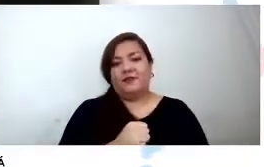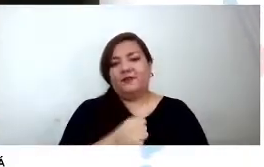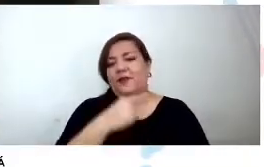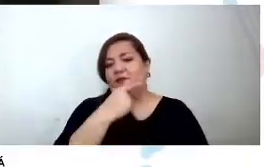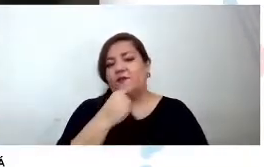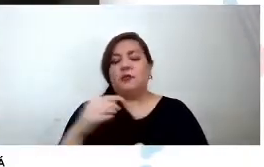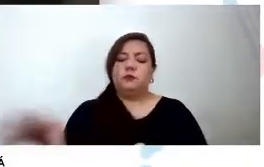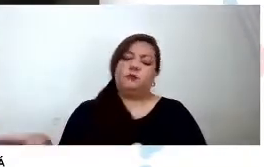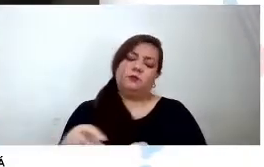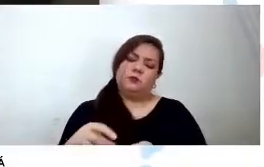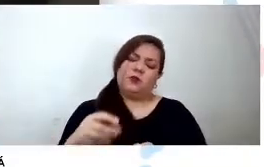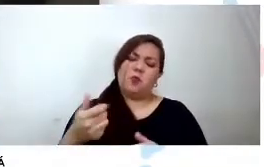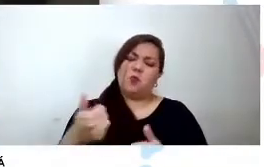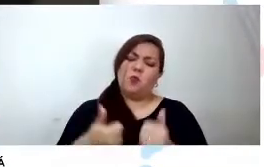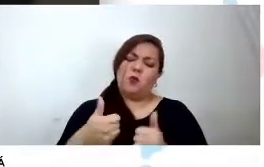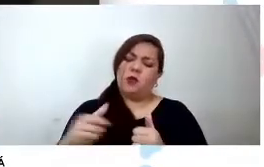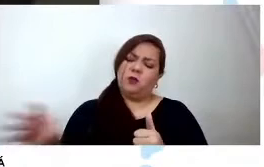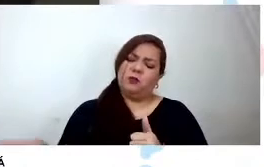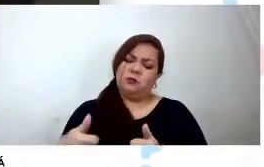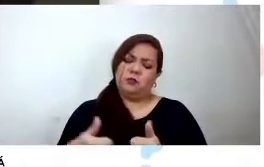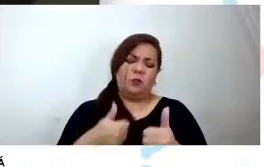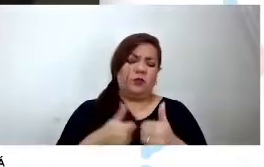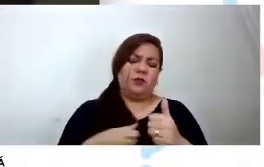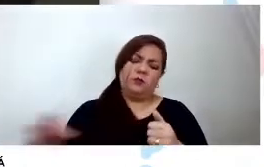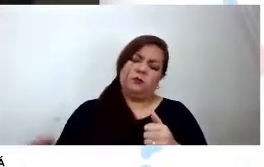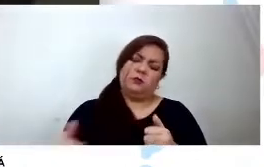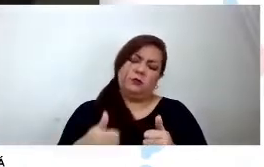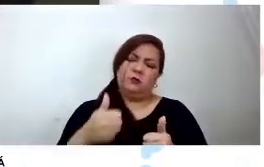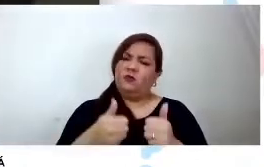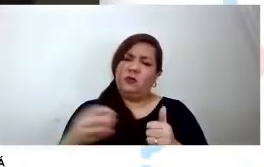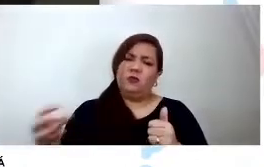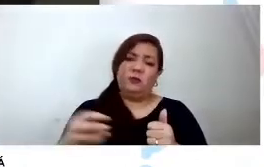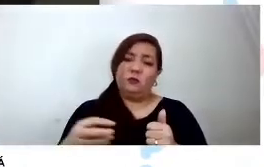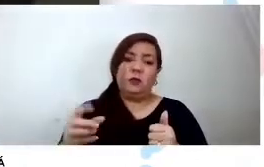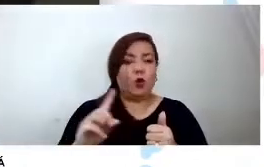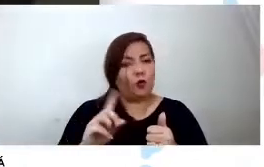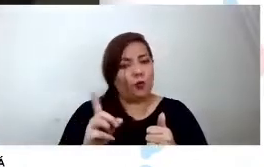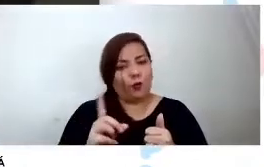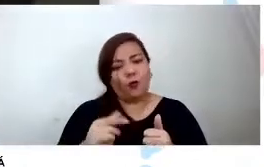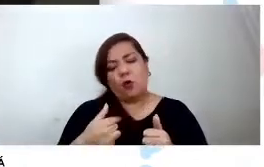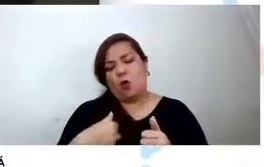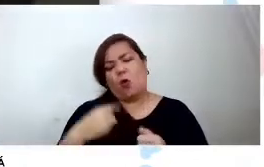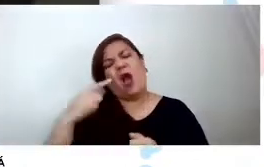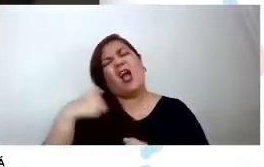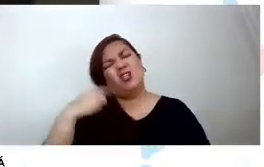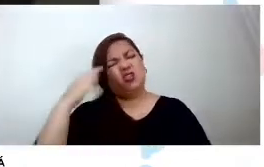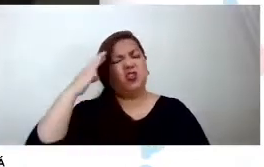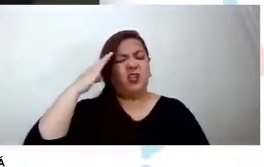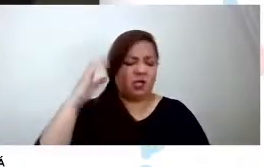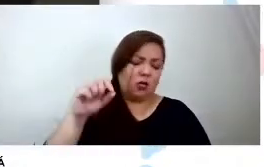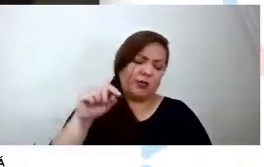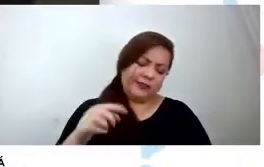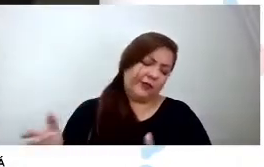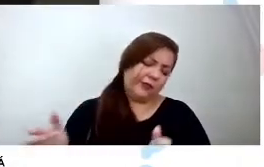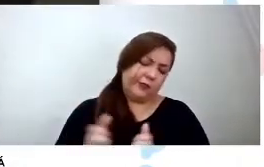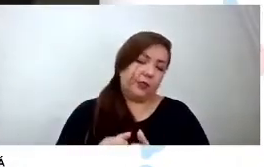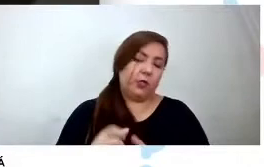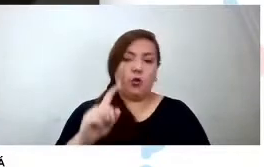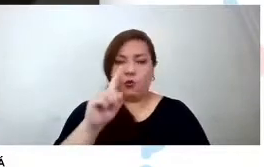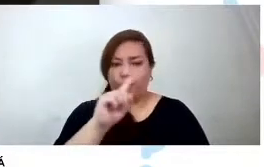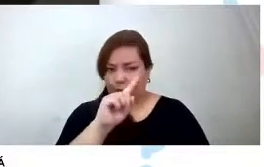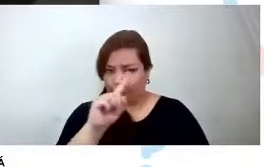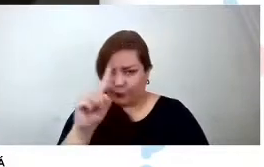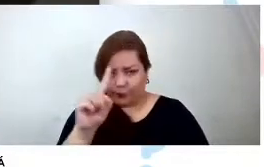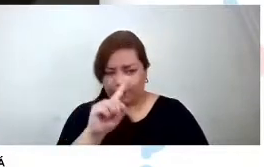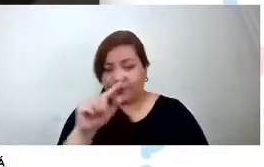vamos probando cuál es la pieza o creemos que corresponde corresponde a tal sección. Este